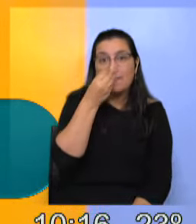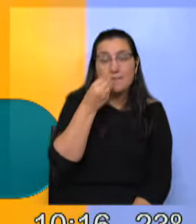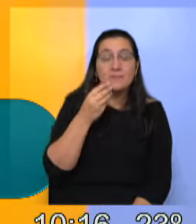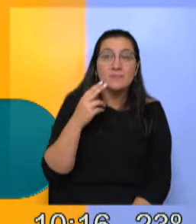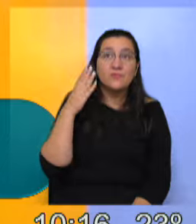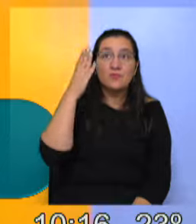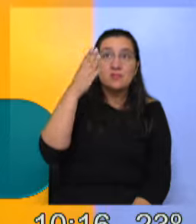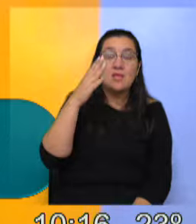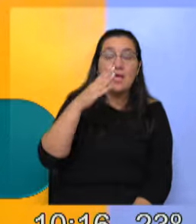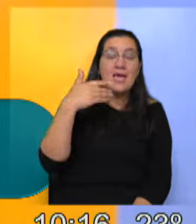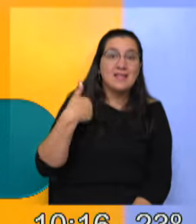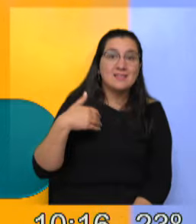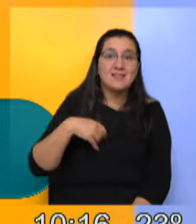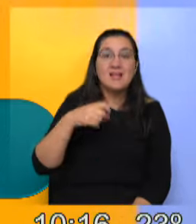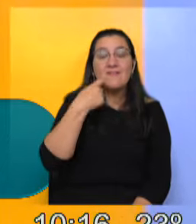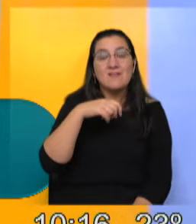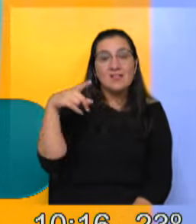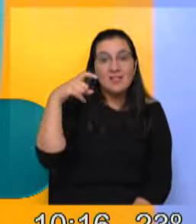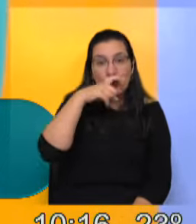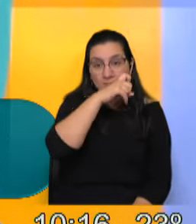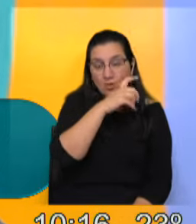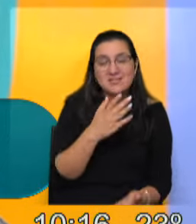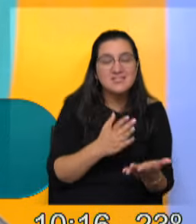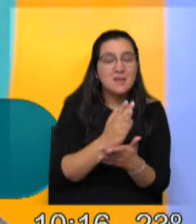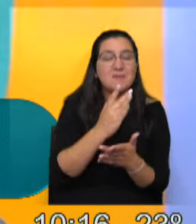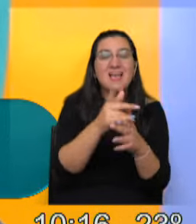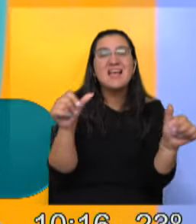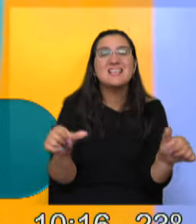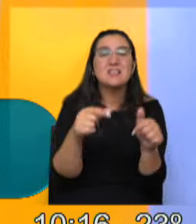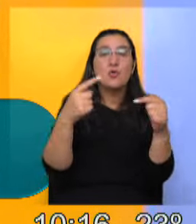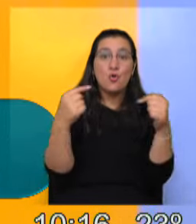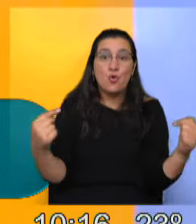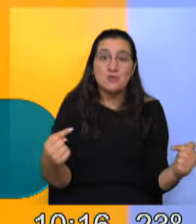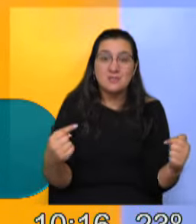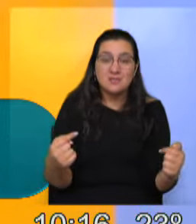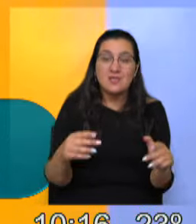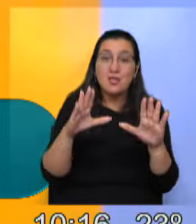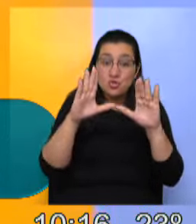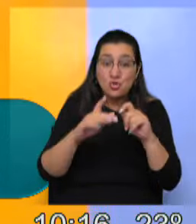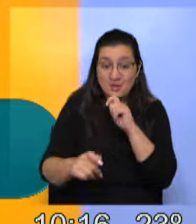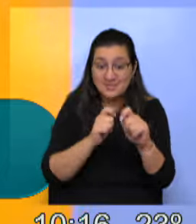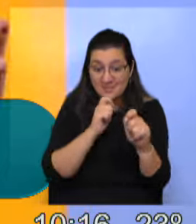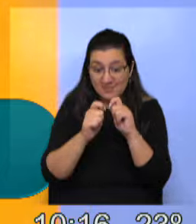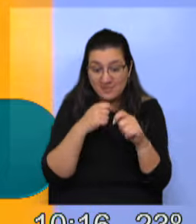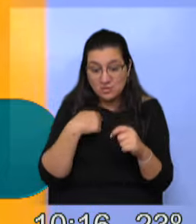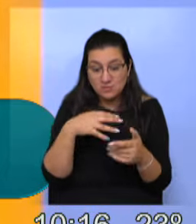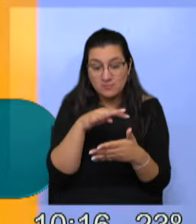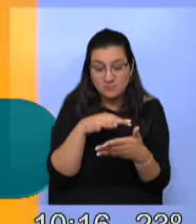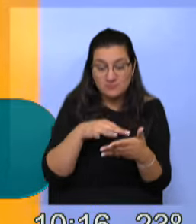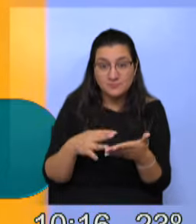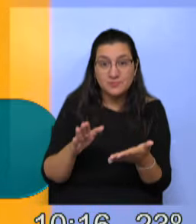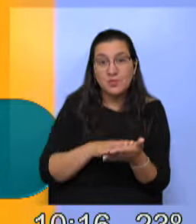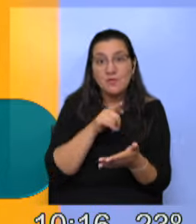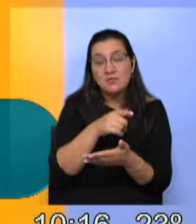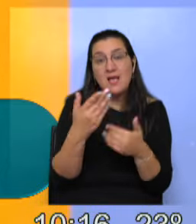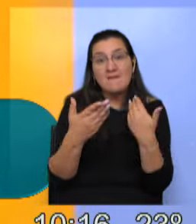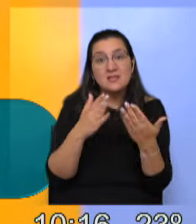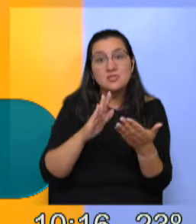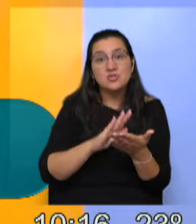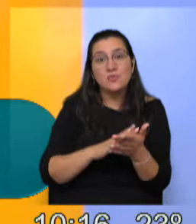tenés Tacuarembó, que estás siempre haciendo cosas. Y que en todas las entrevistas que he leído de vos, usás mucho el